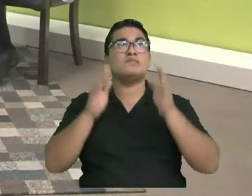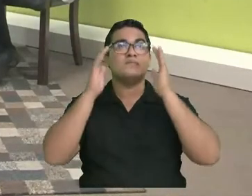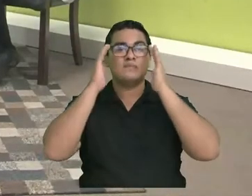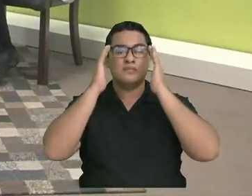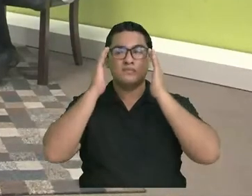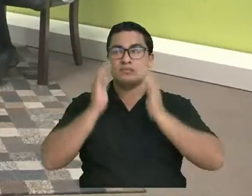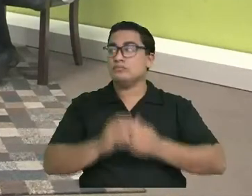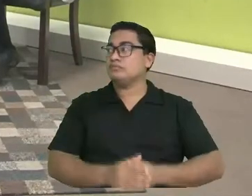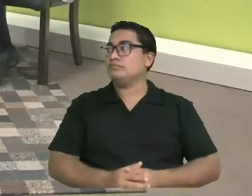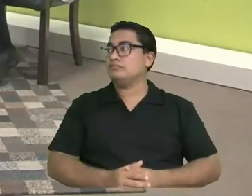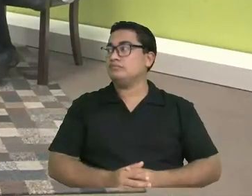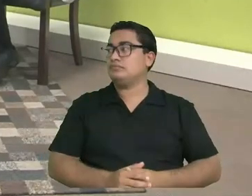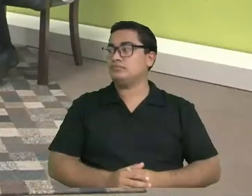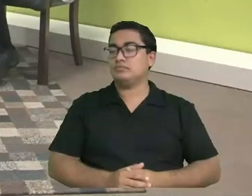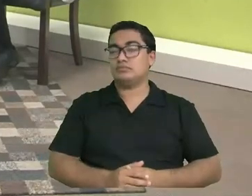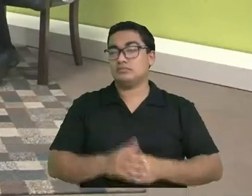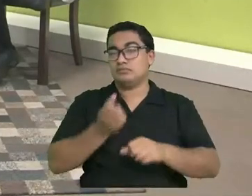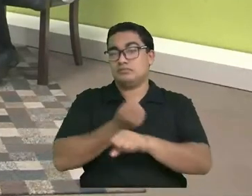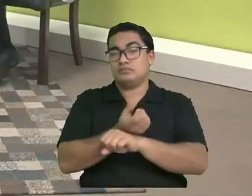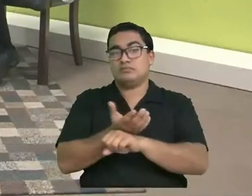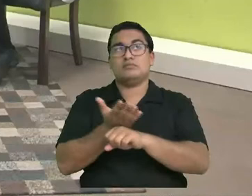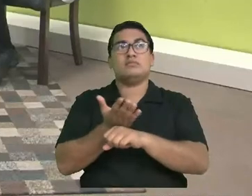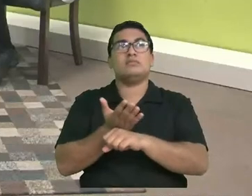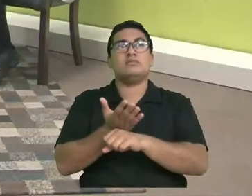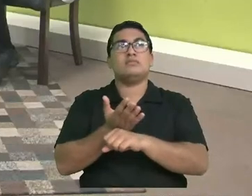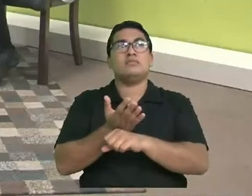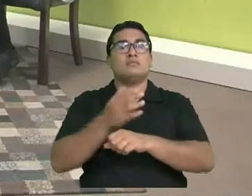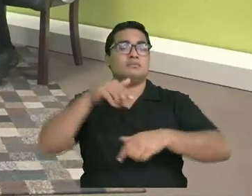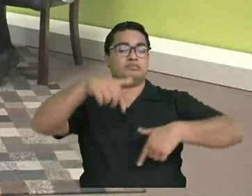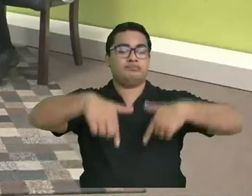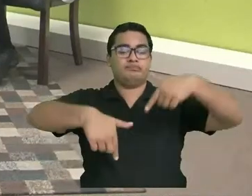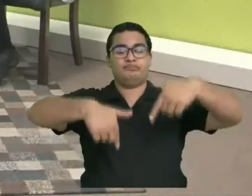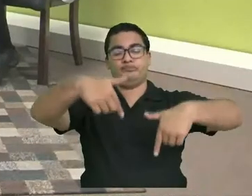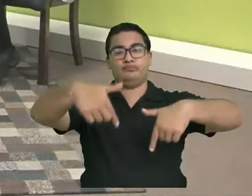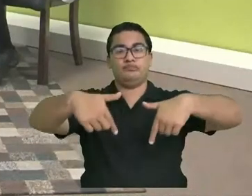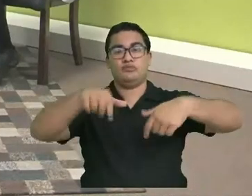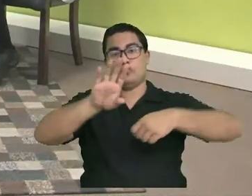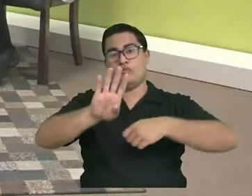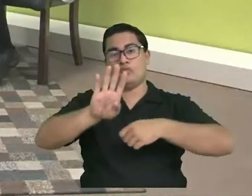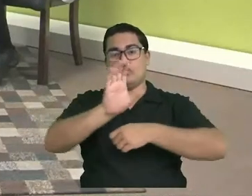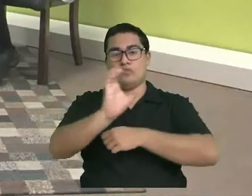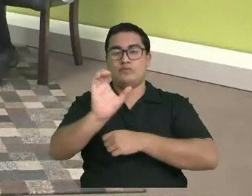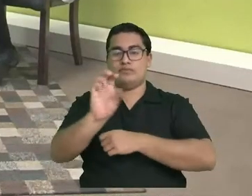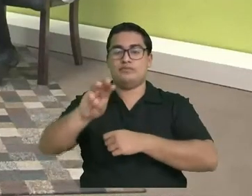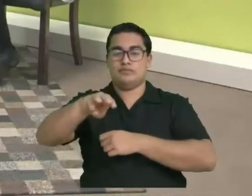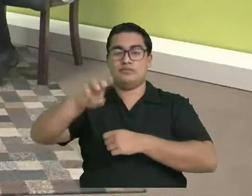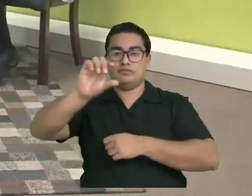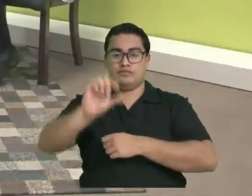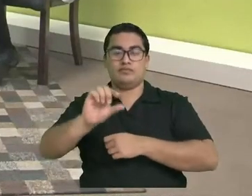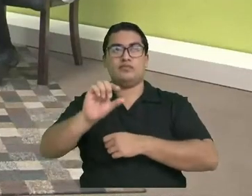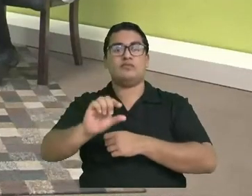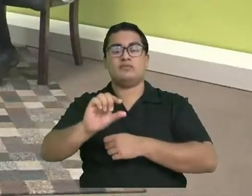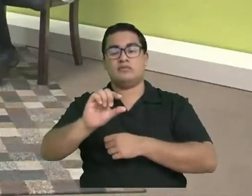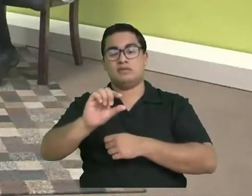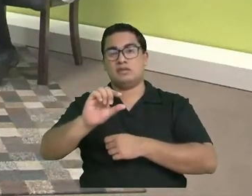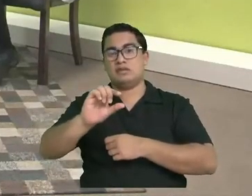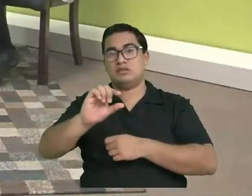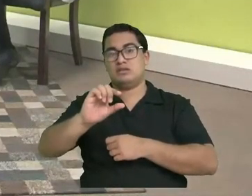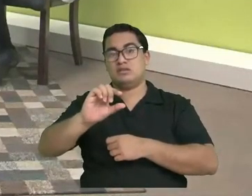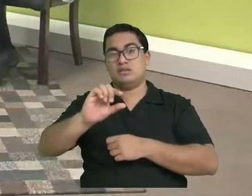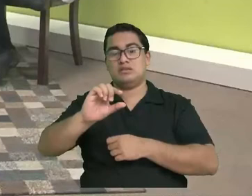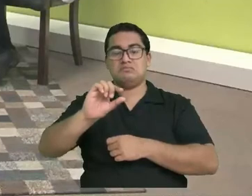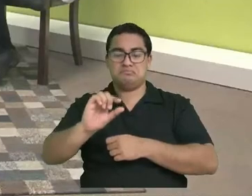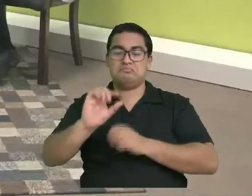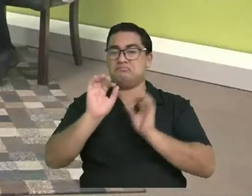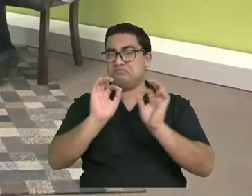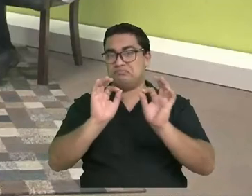nuestras mujeres, que lo recomendable es andar un tacón no mayor a los 4 centímetros. 4 centímetros. Si es de 2 centímetros, 3 centímetros,